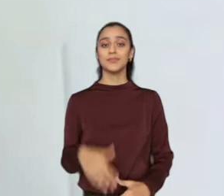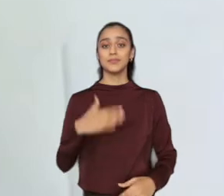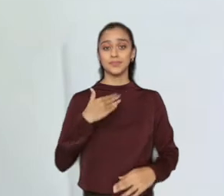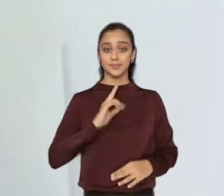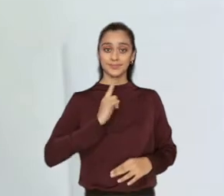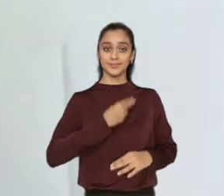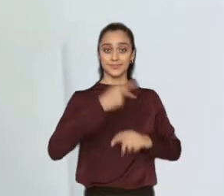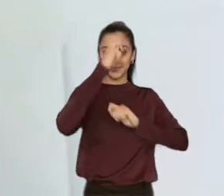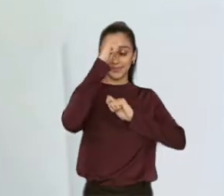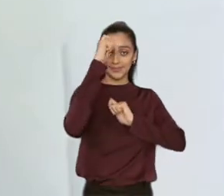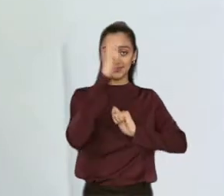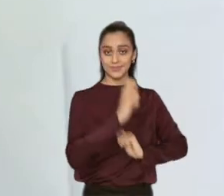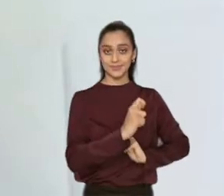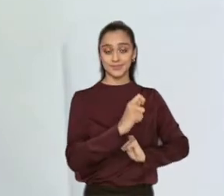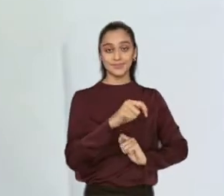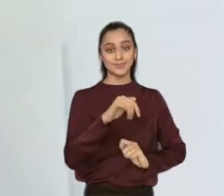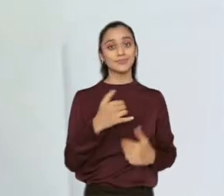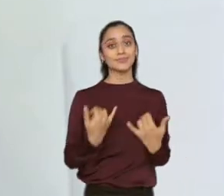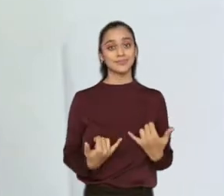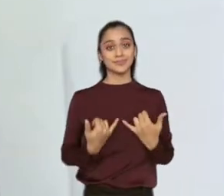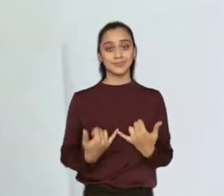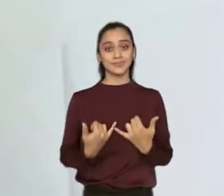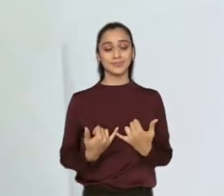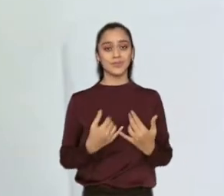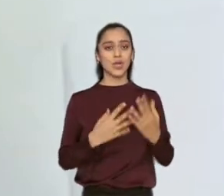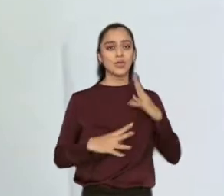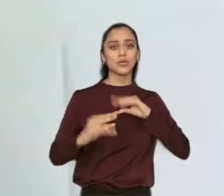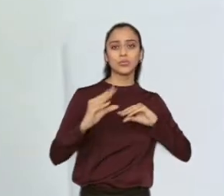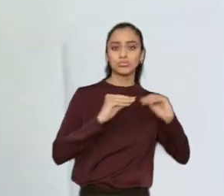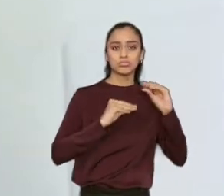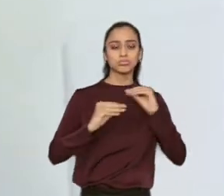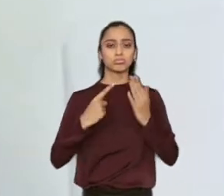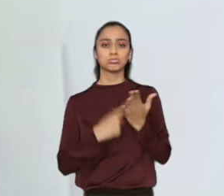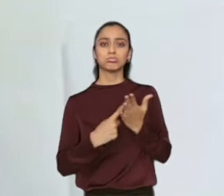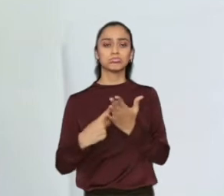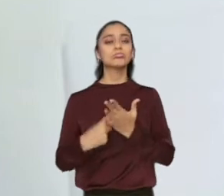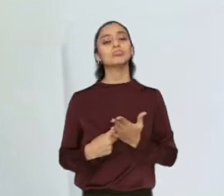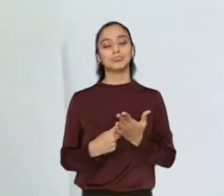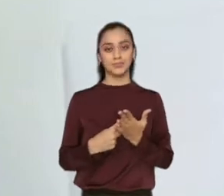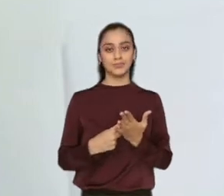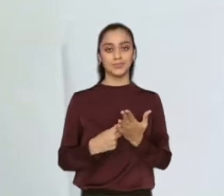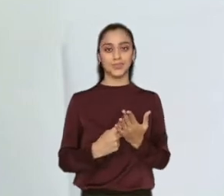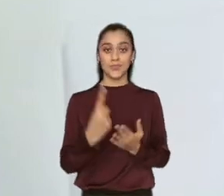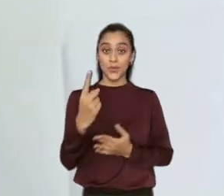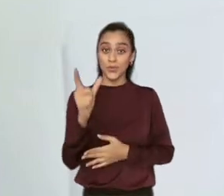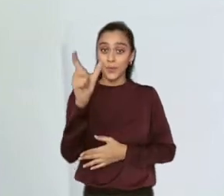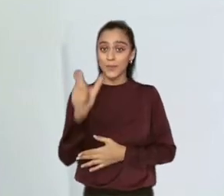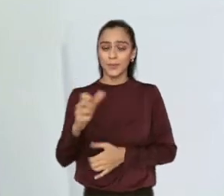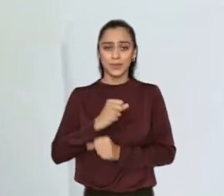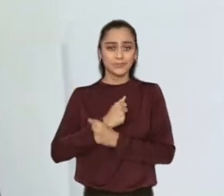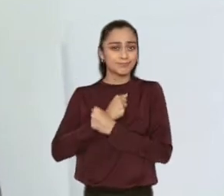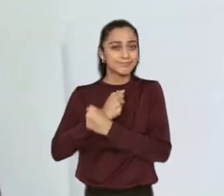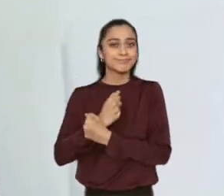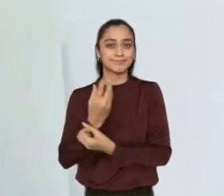para nosotros tener en esta jornada, en este conversatorio, tener a una persona muy